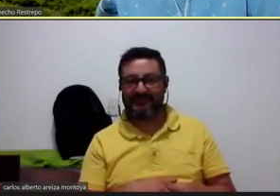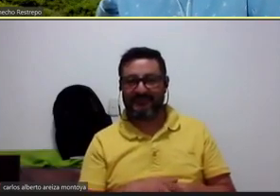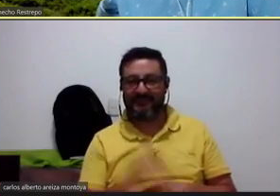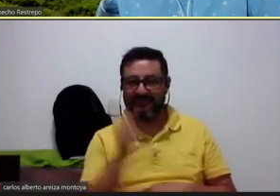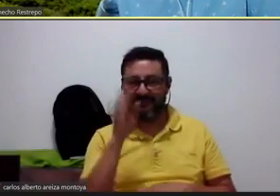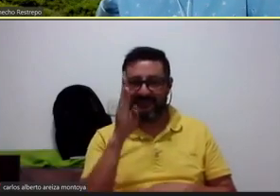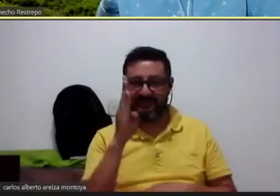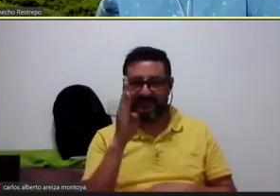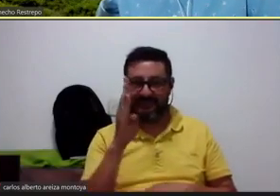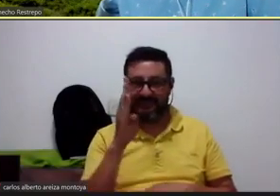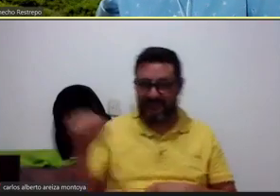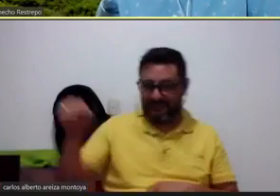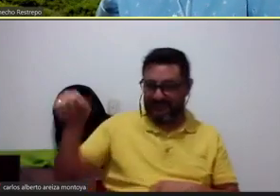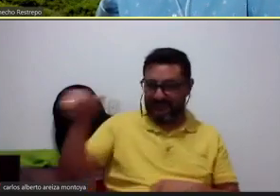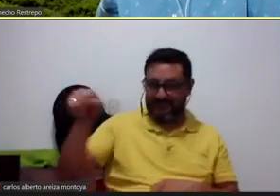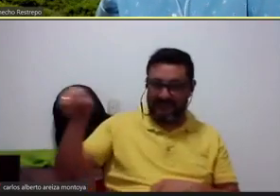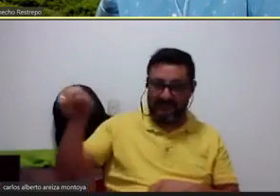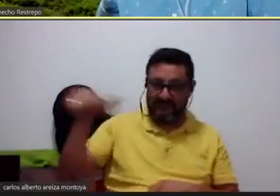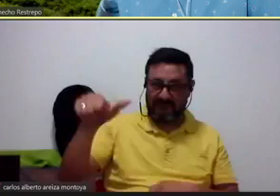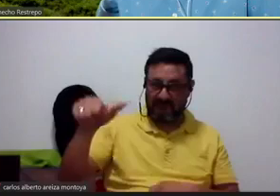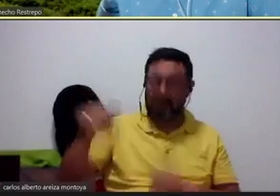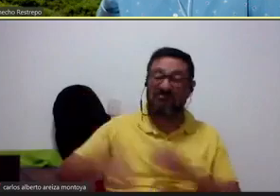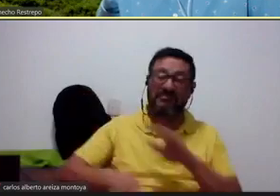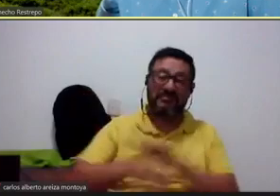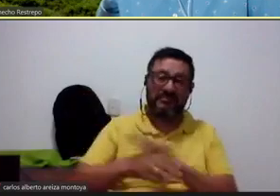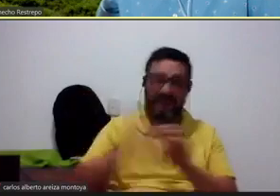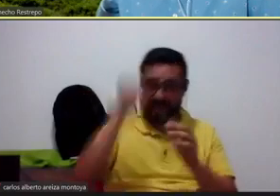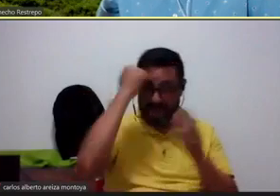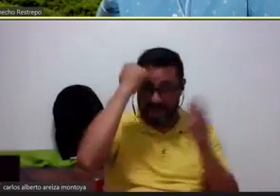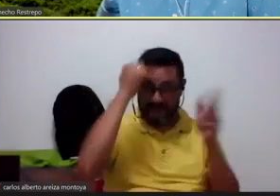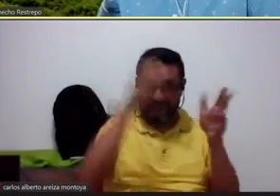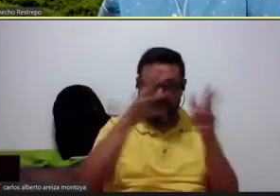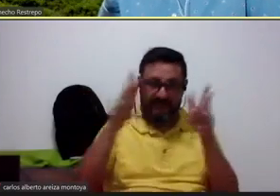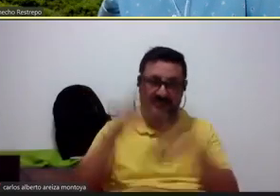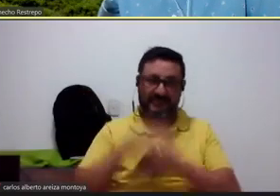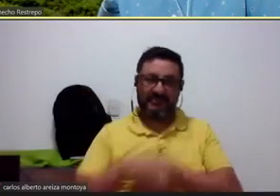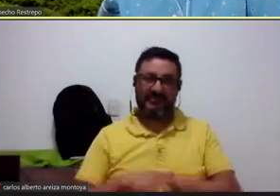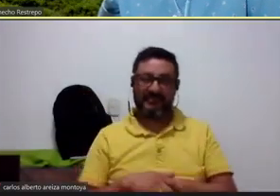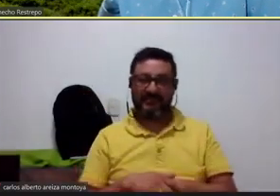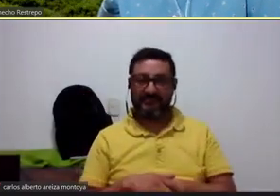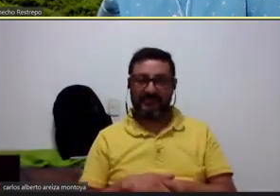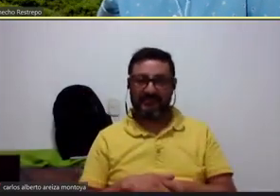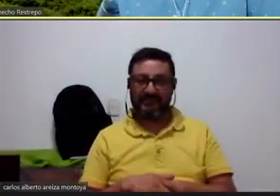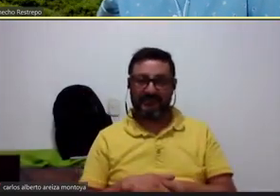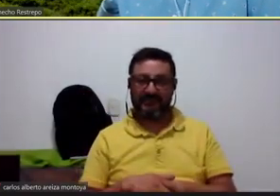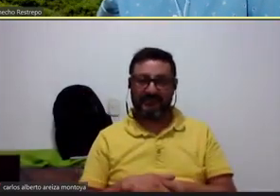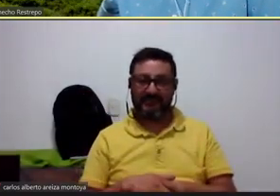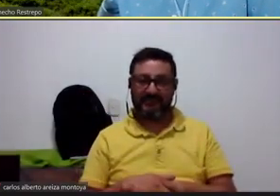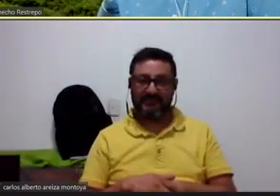pagarle a los entrenadores, pero tocando el tema ya particular de Sebastián,